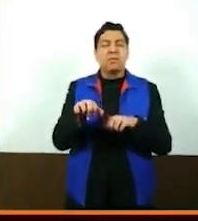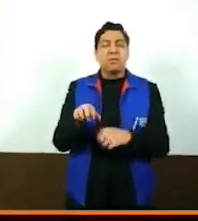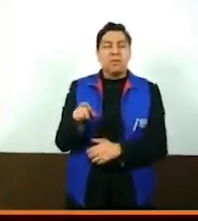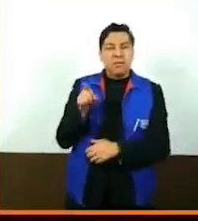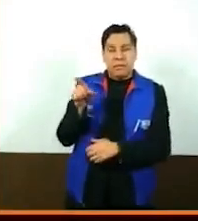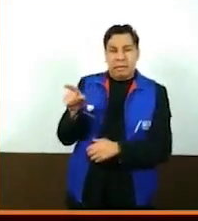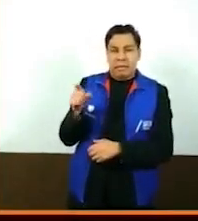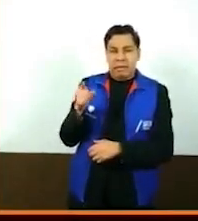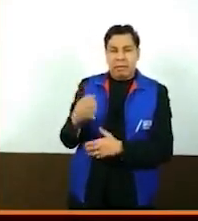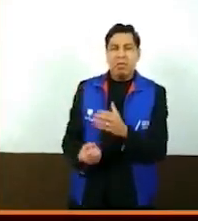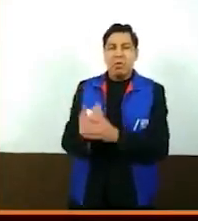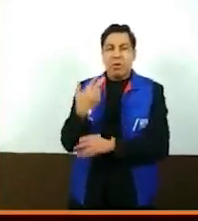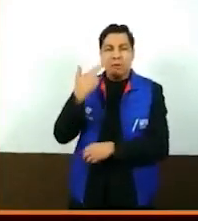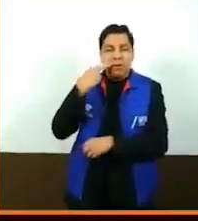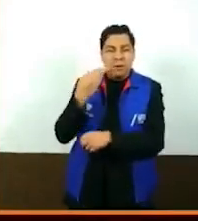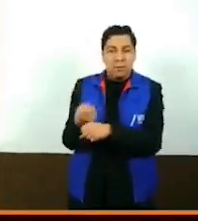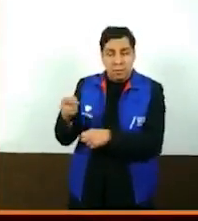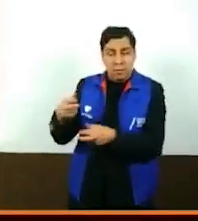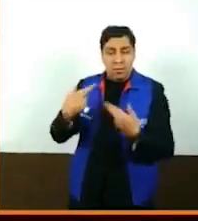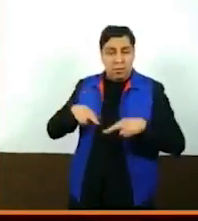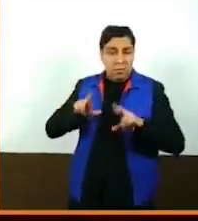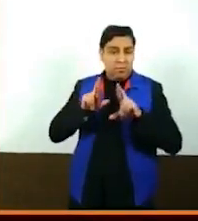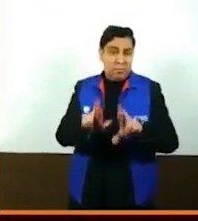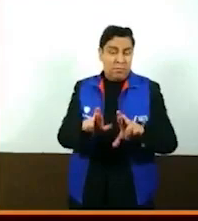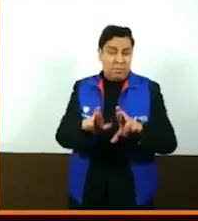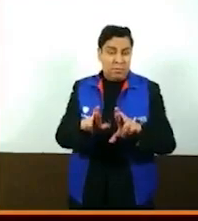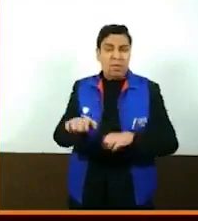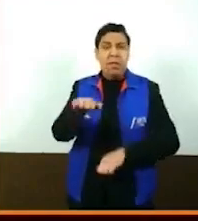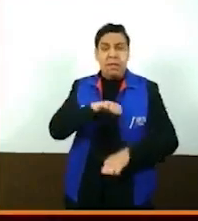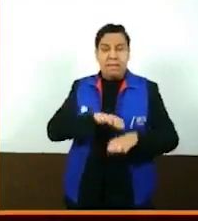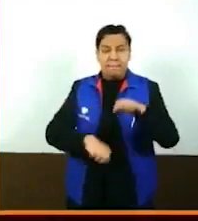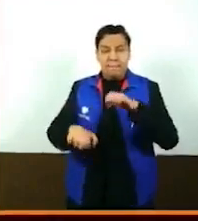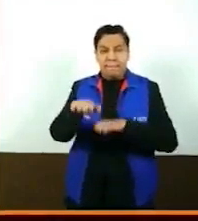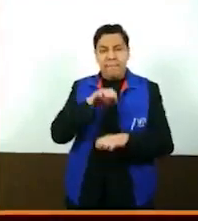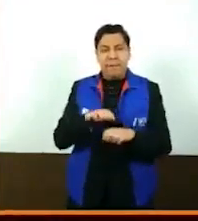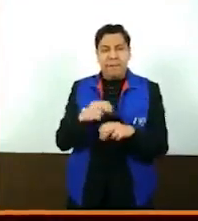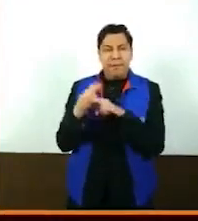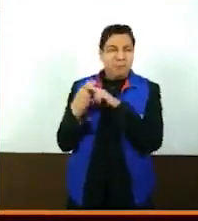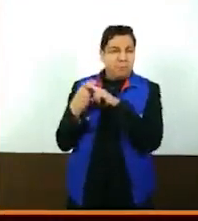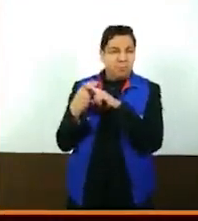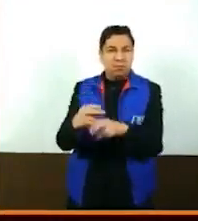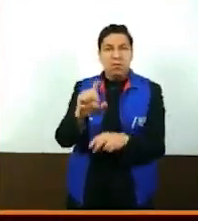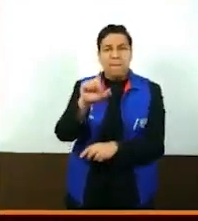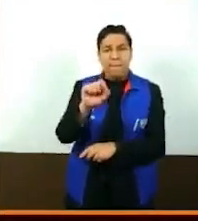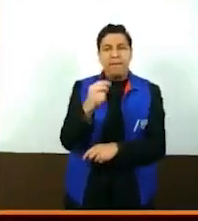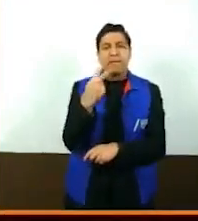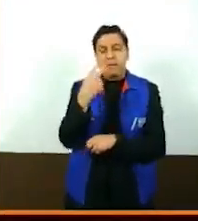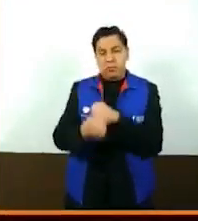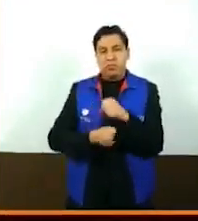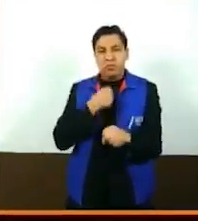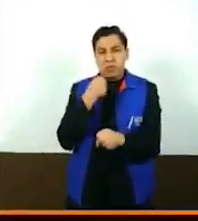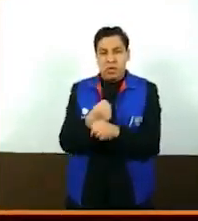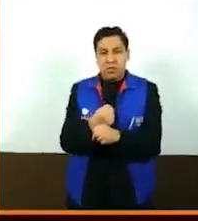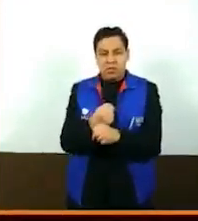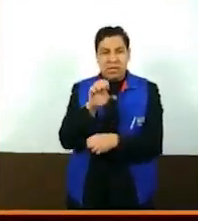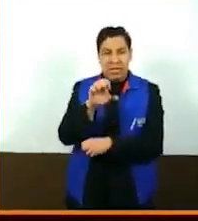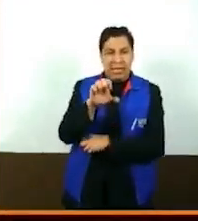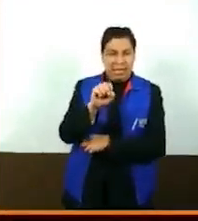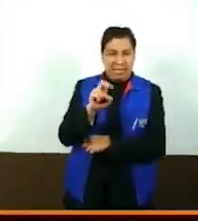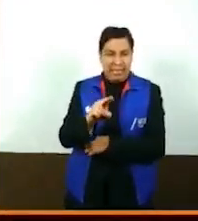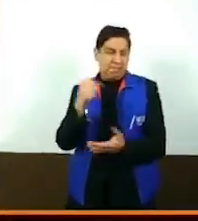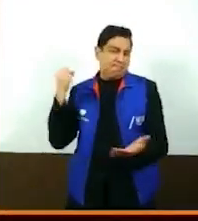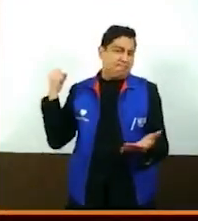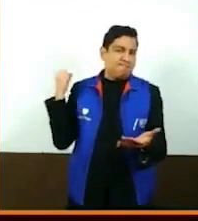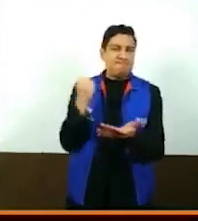además viene representando a una empresa que cumple 22 años de ser empresa socialmente responsable.